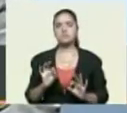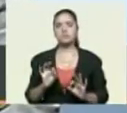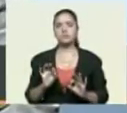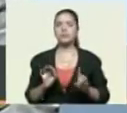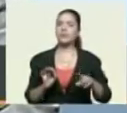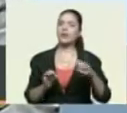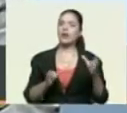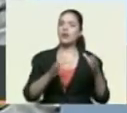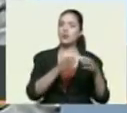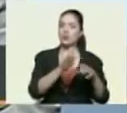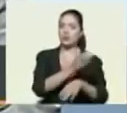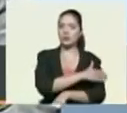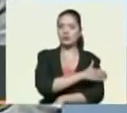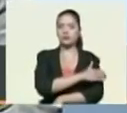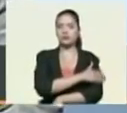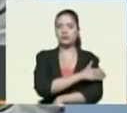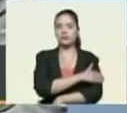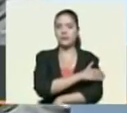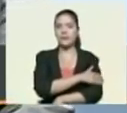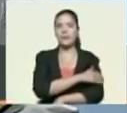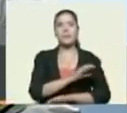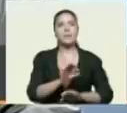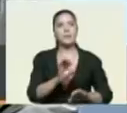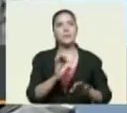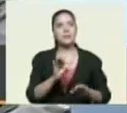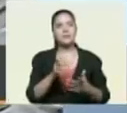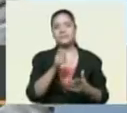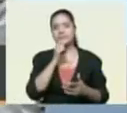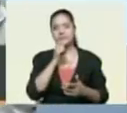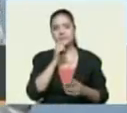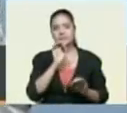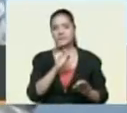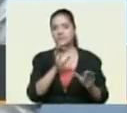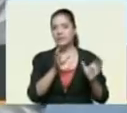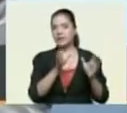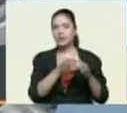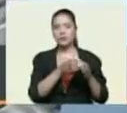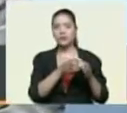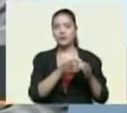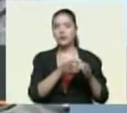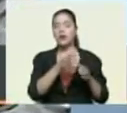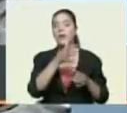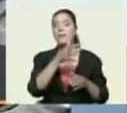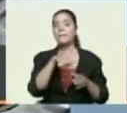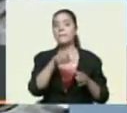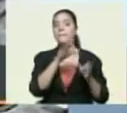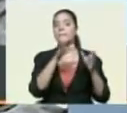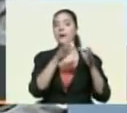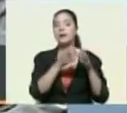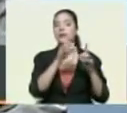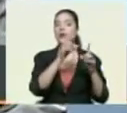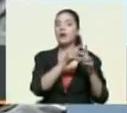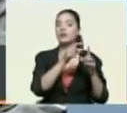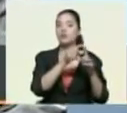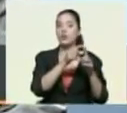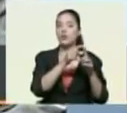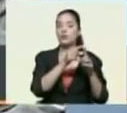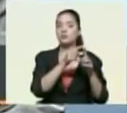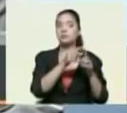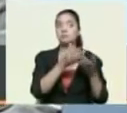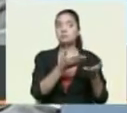Estado venezolano, en este caso representado por el Partido Acción Democrática,